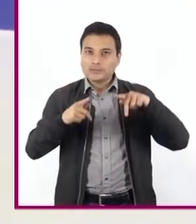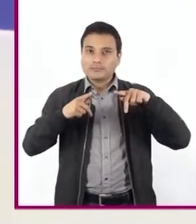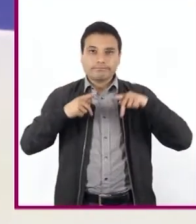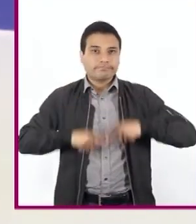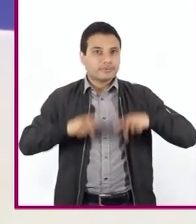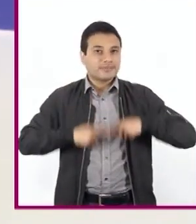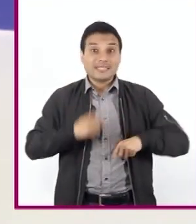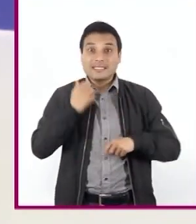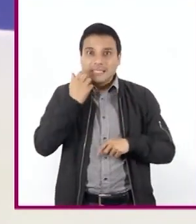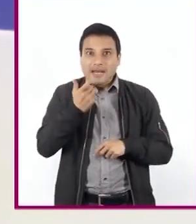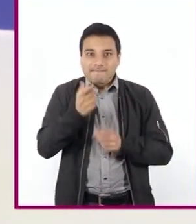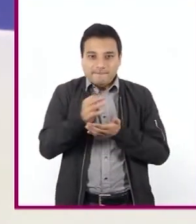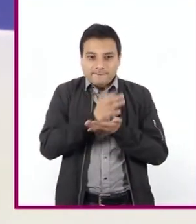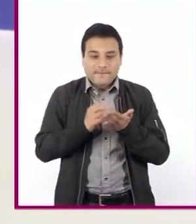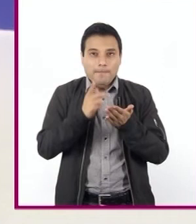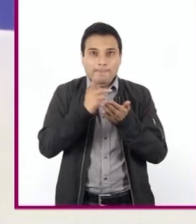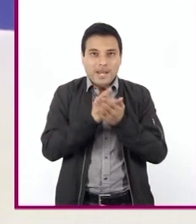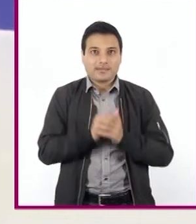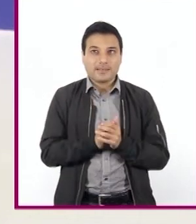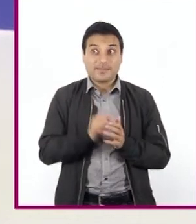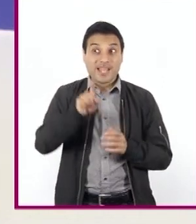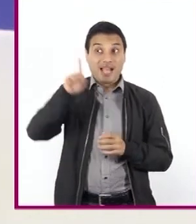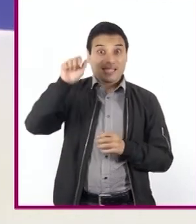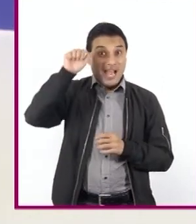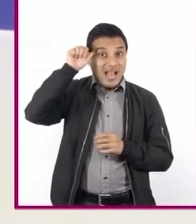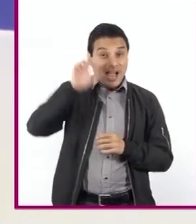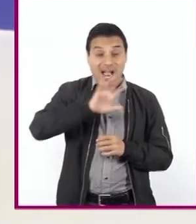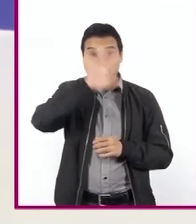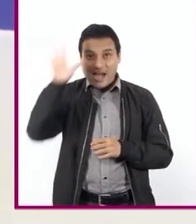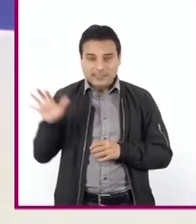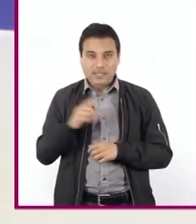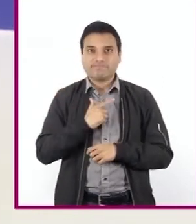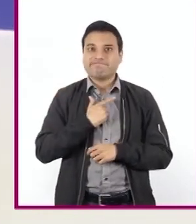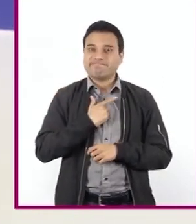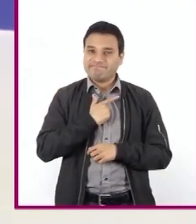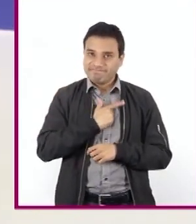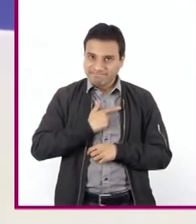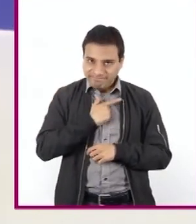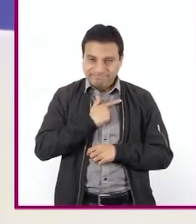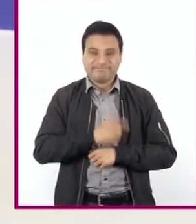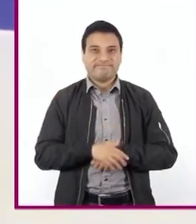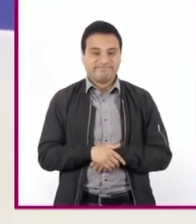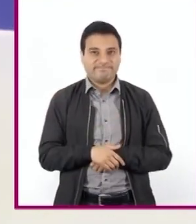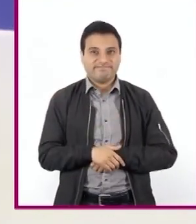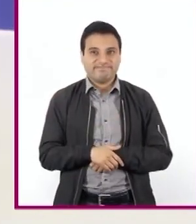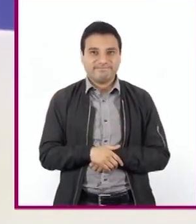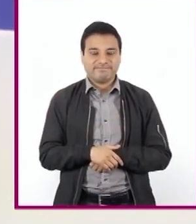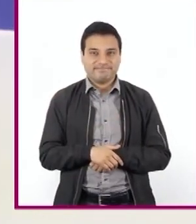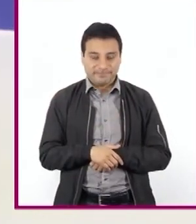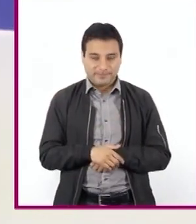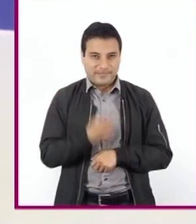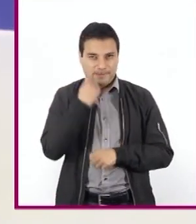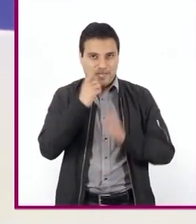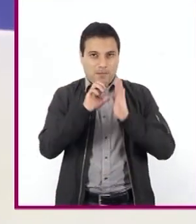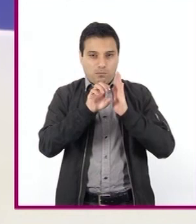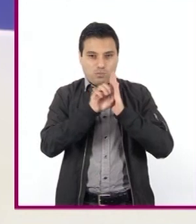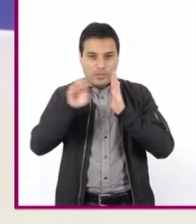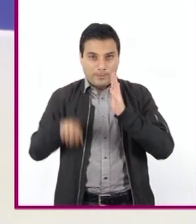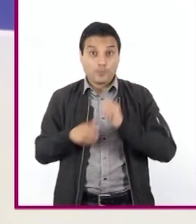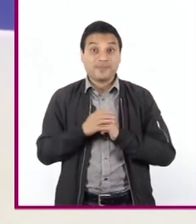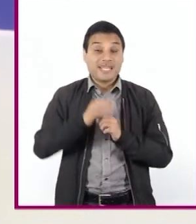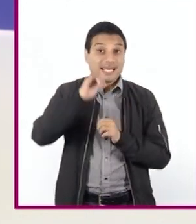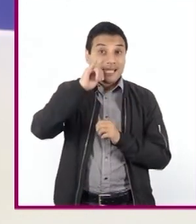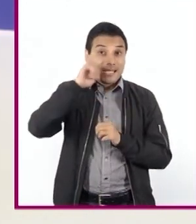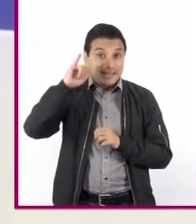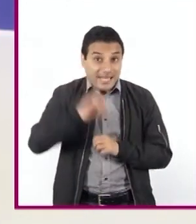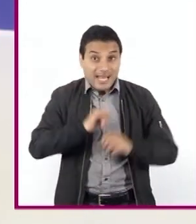Asia y por lo tanto su circulación como moneda de cambio por todo el mundo. Por ejemplo, en Italia y los Países